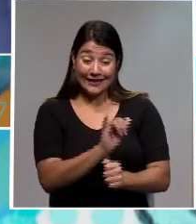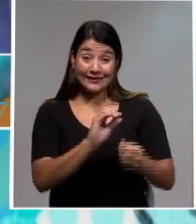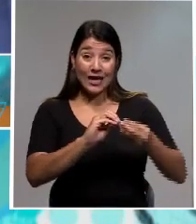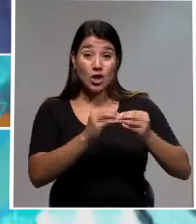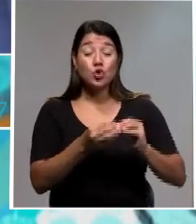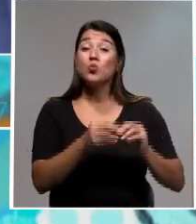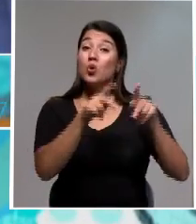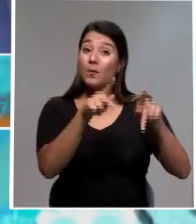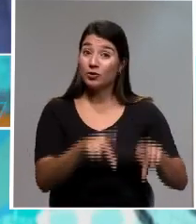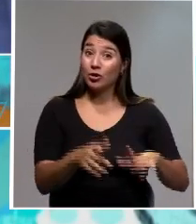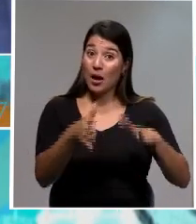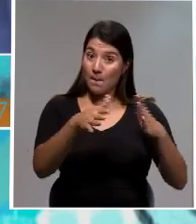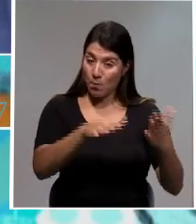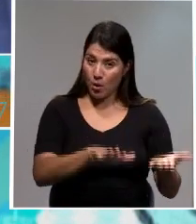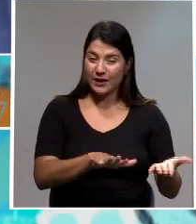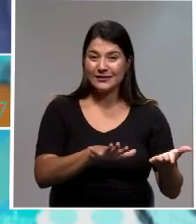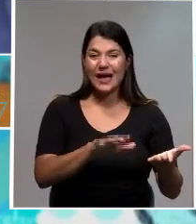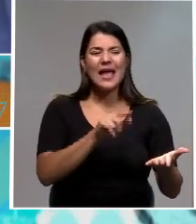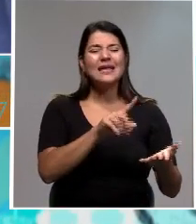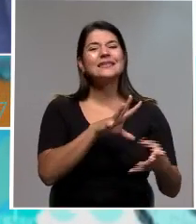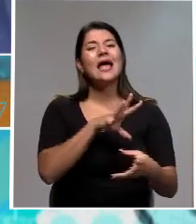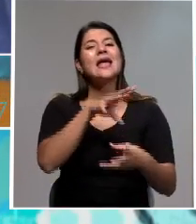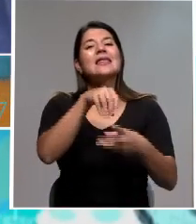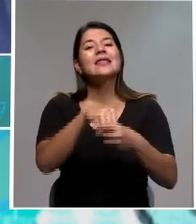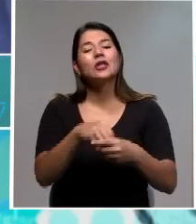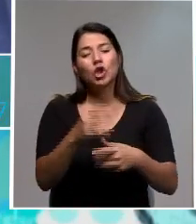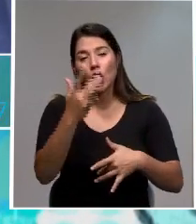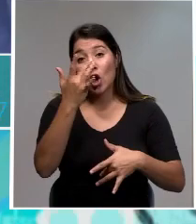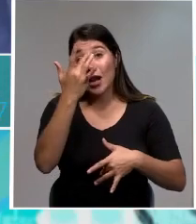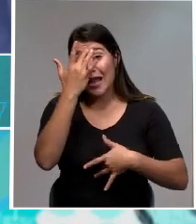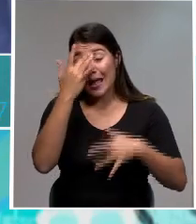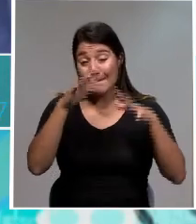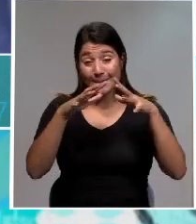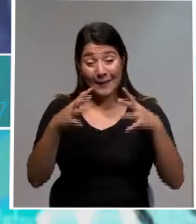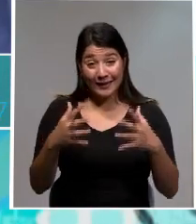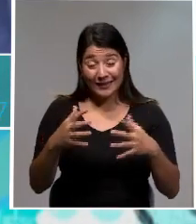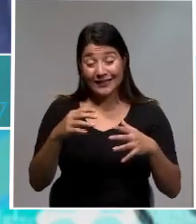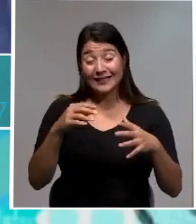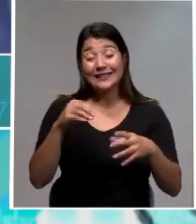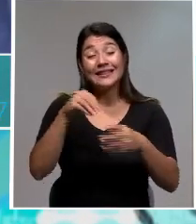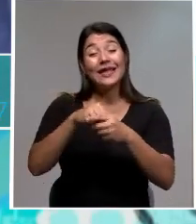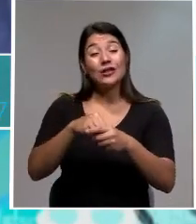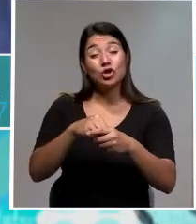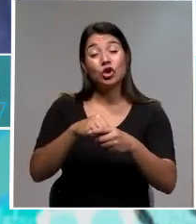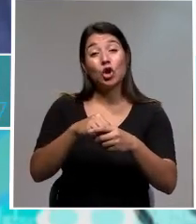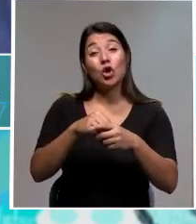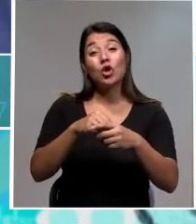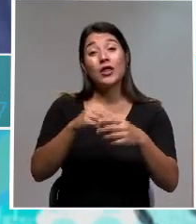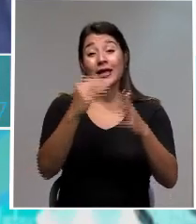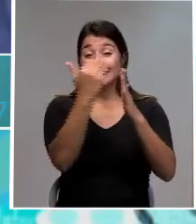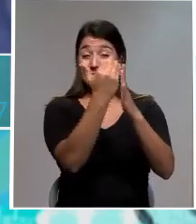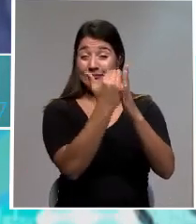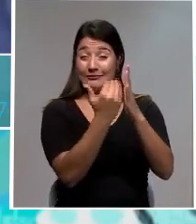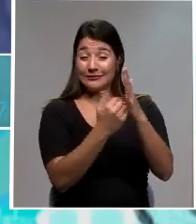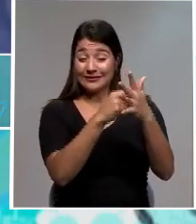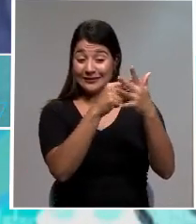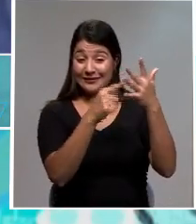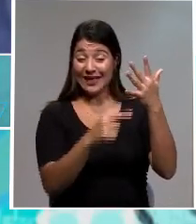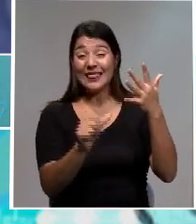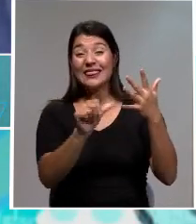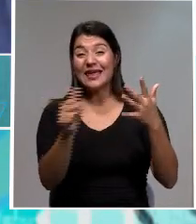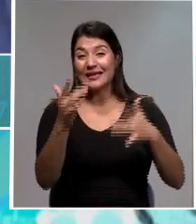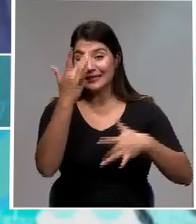duda alguna está dentro de las 10 pandemias más importantes en la historia de la humanidad. Así que en todo caso no es un tema